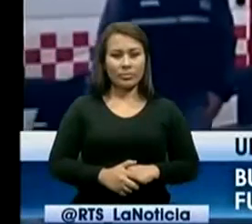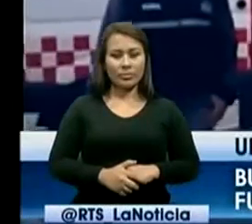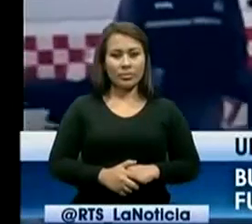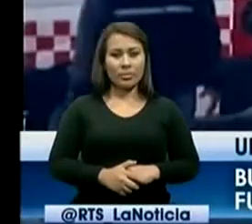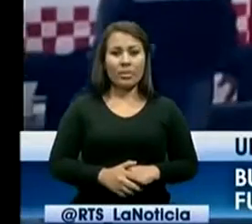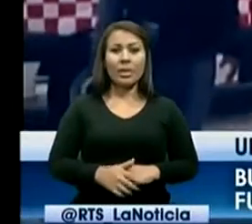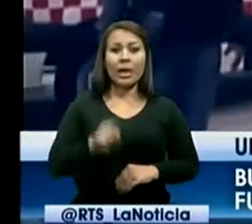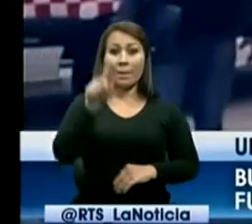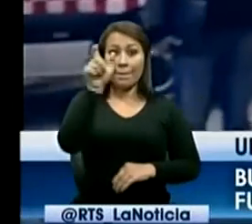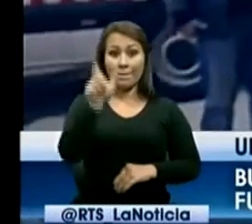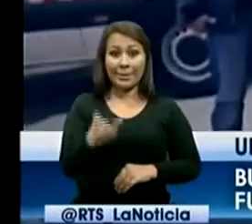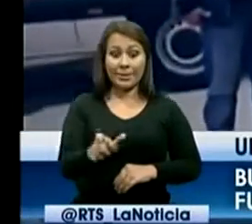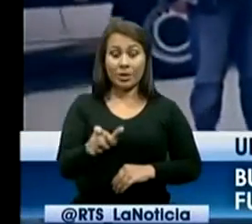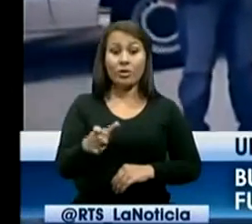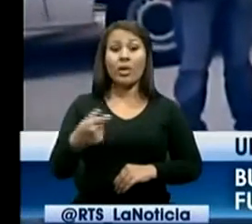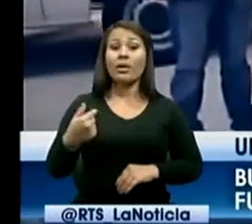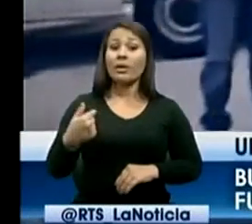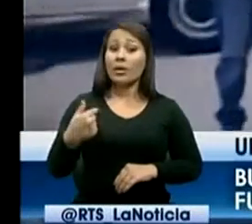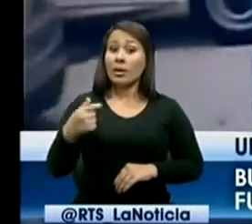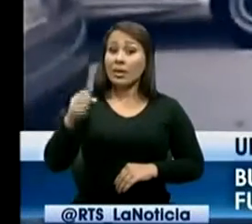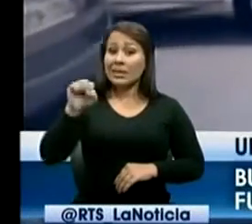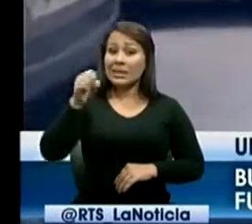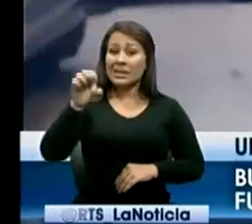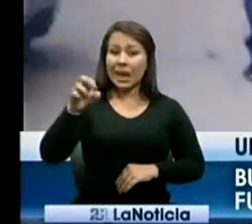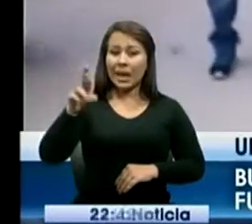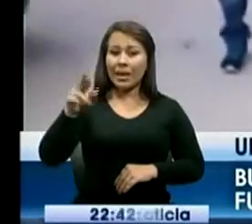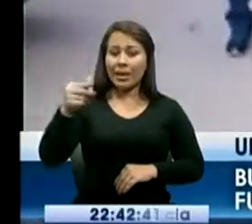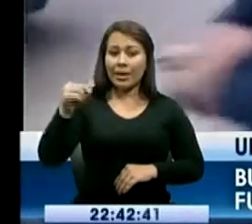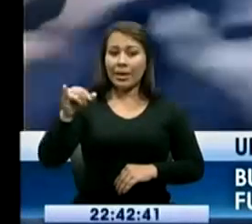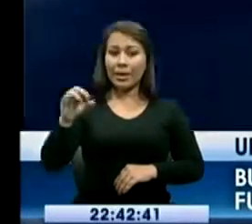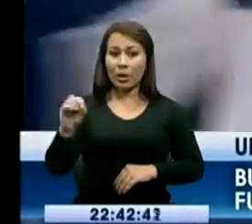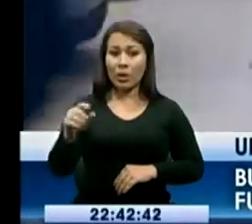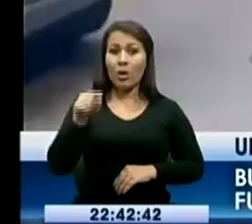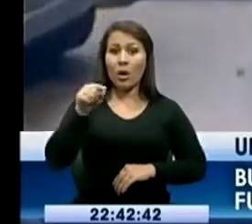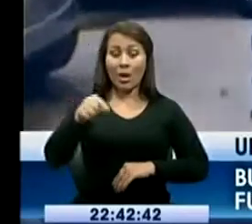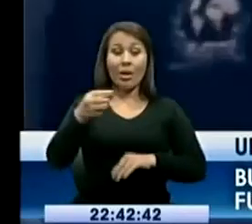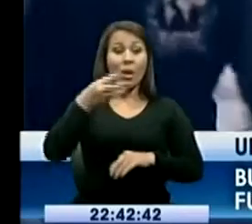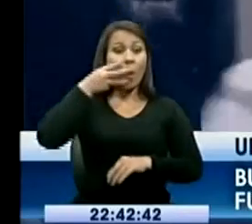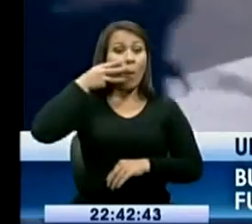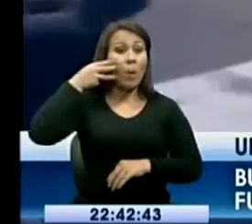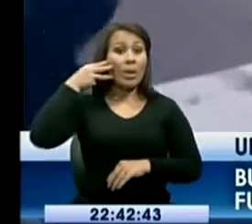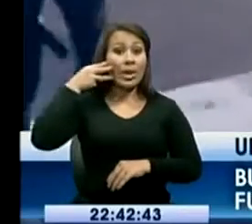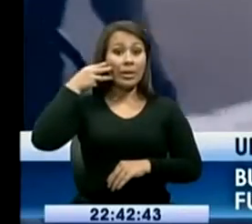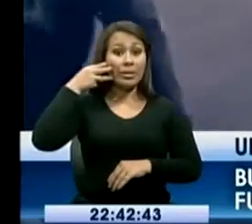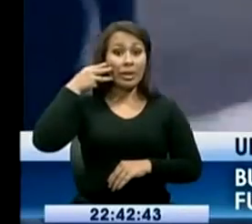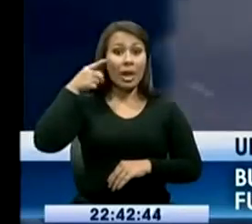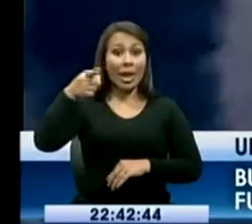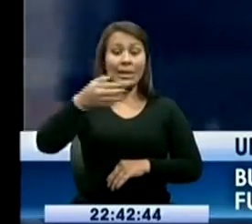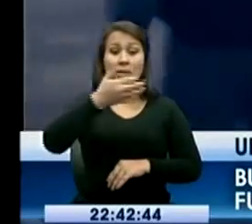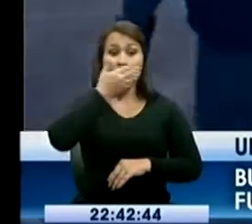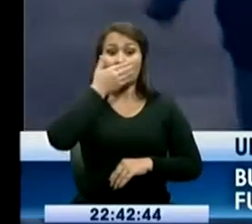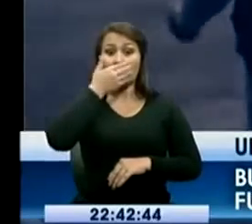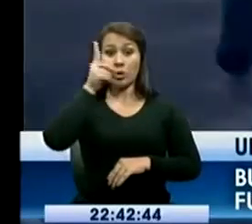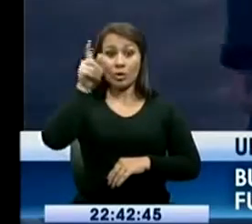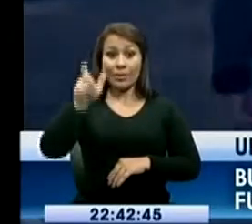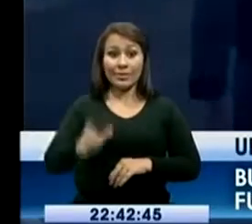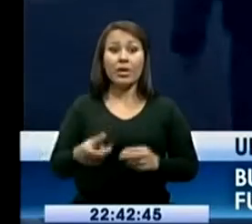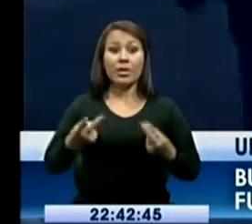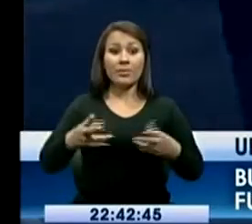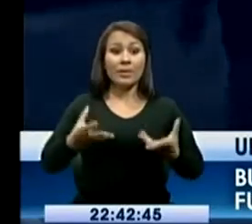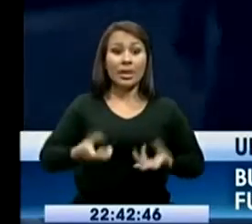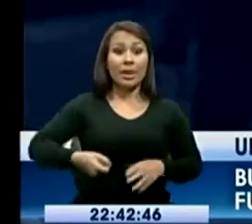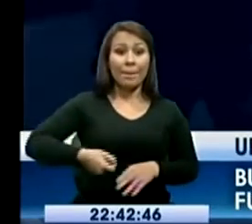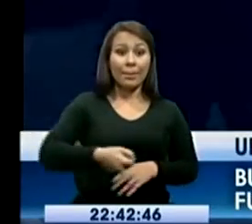Sergio Andrés H. tiene abierto dos expedientes judiciales en la Corte del Aguagrio, la una por secuestro extorsivo y la otra por intento de